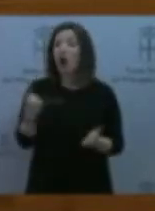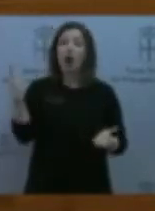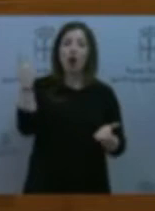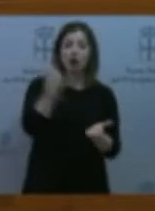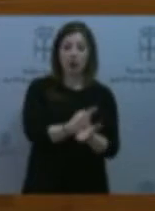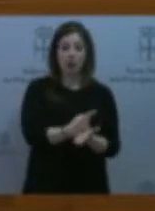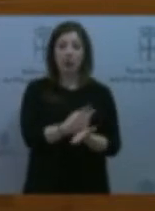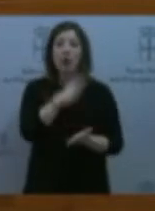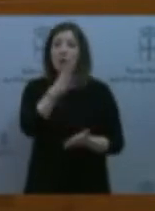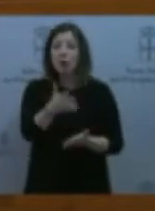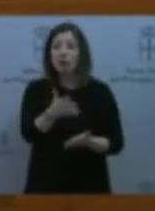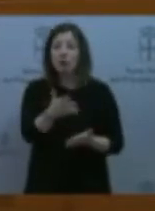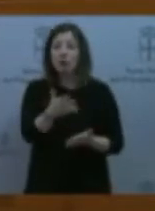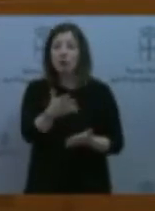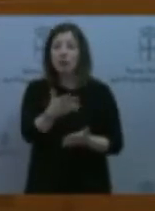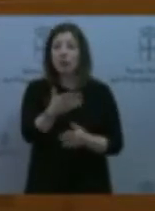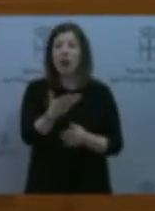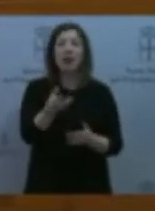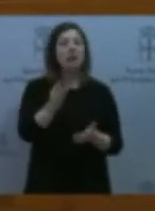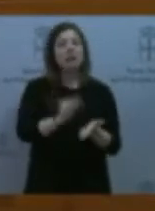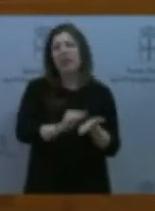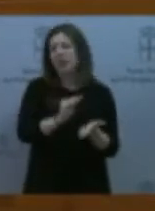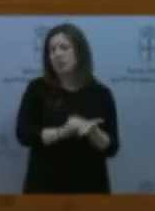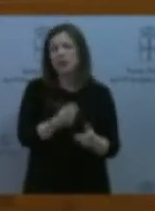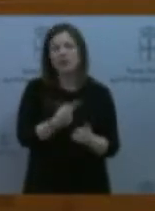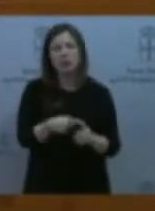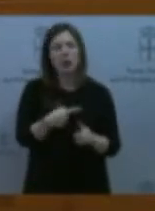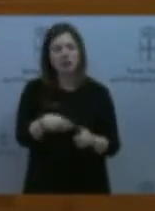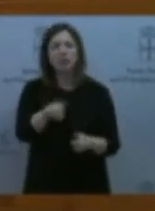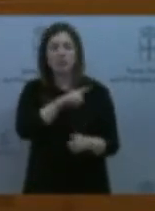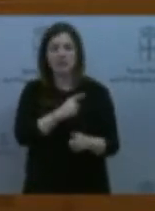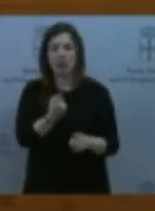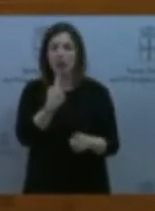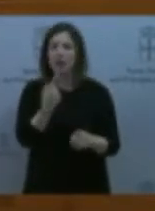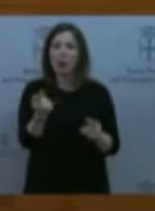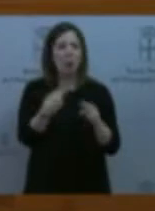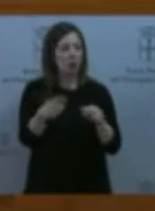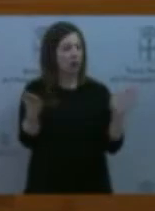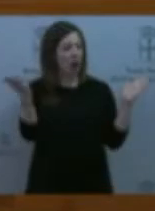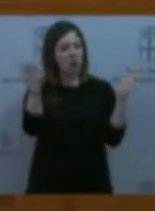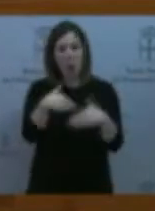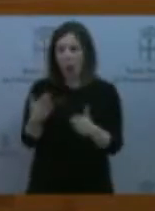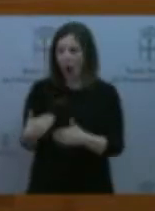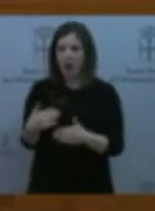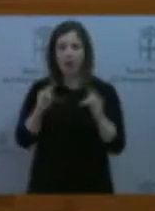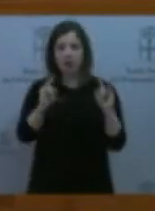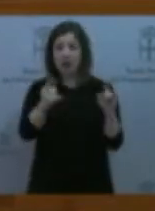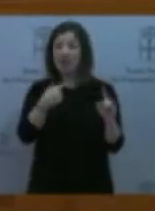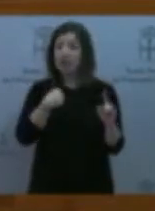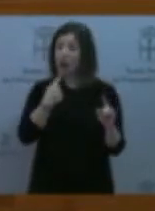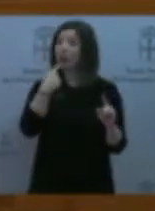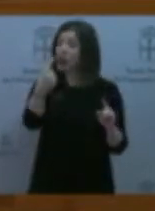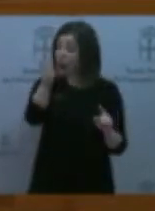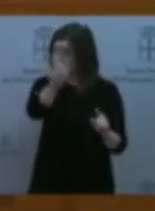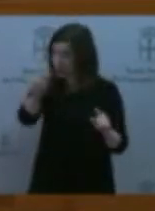demasiadas veces que no la hay, y yo invito a los que dicen así, apodícticamente, que no la hay, a que